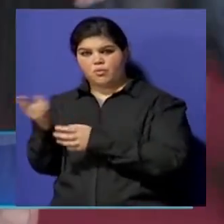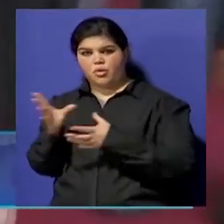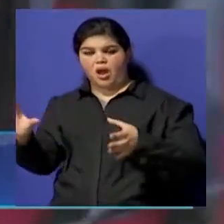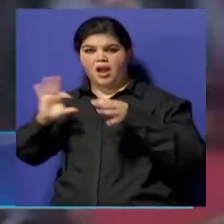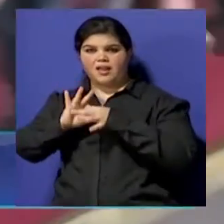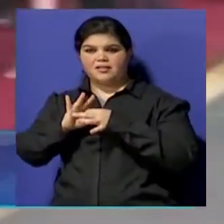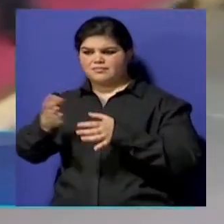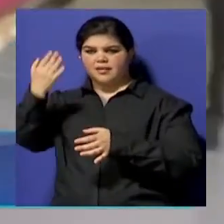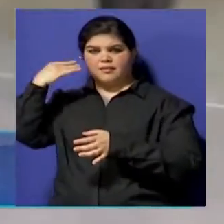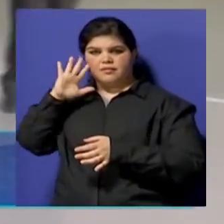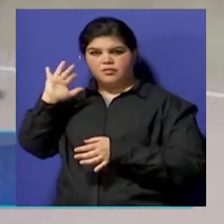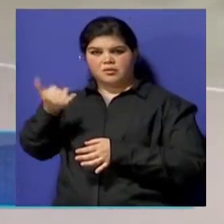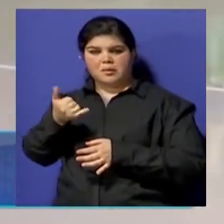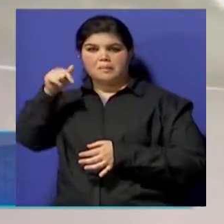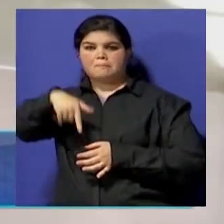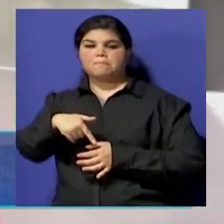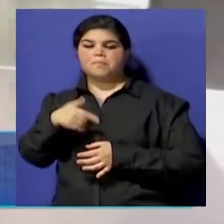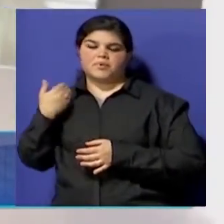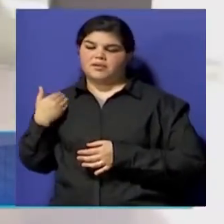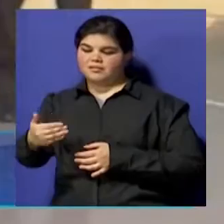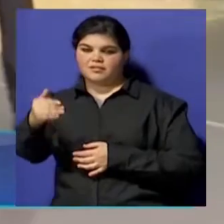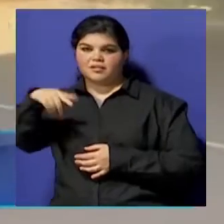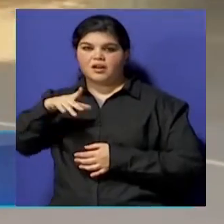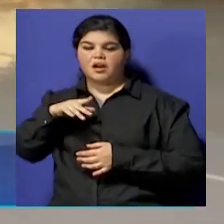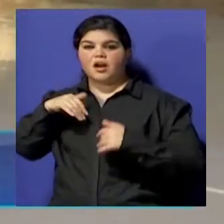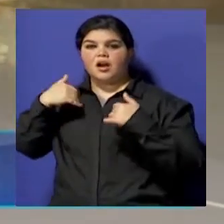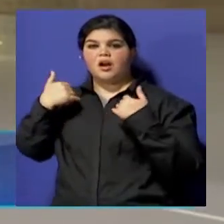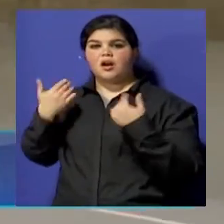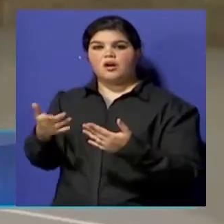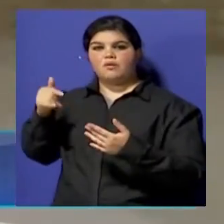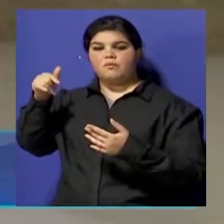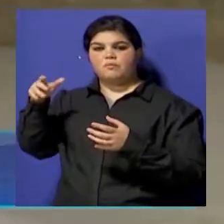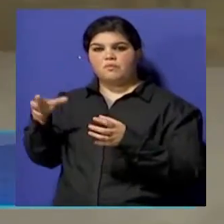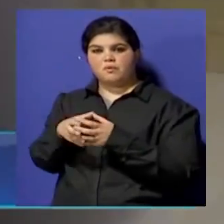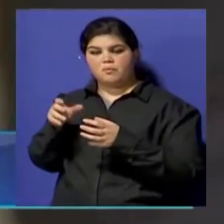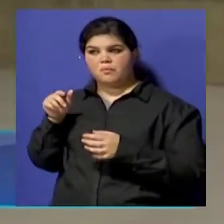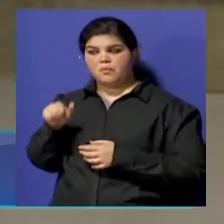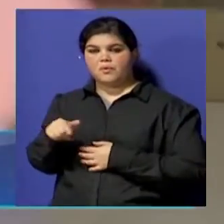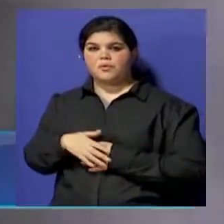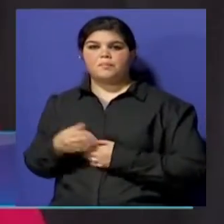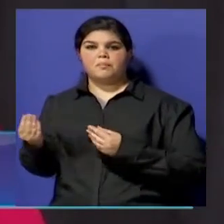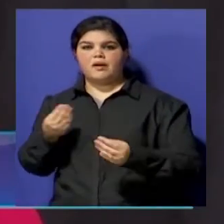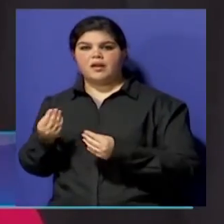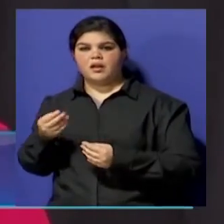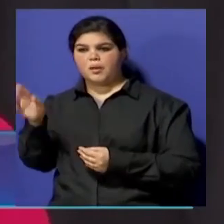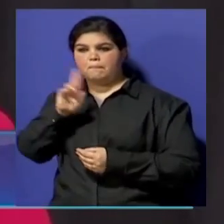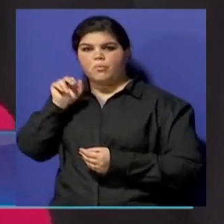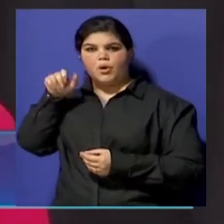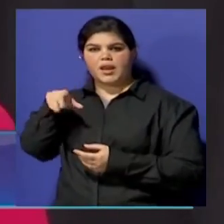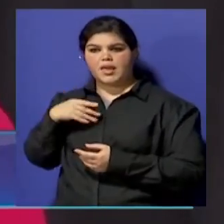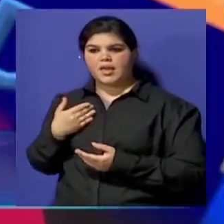un principio que ganó Dilma, estas manifestaciones a favor del impeachment, de que Dilma no concluyera su